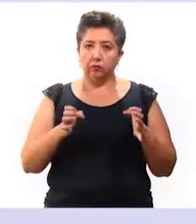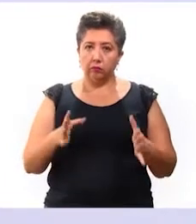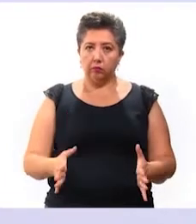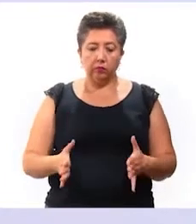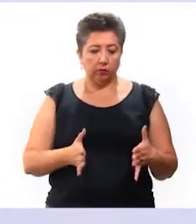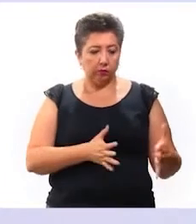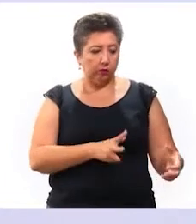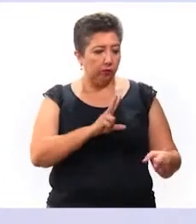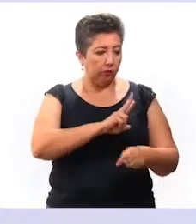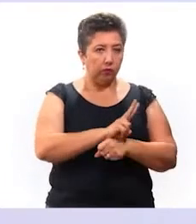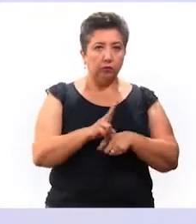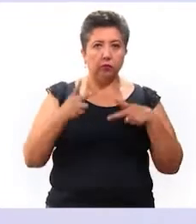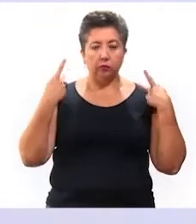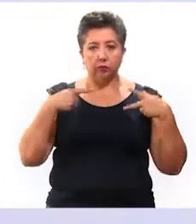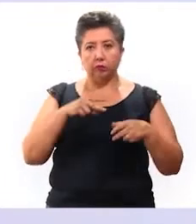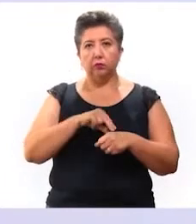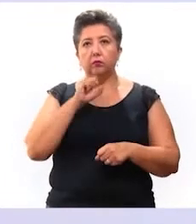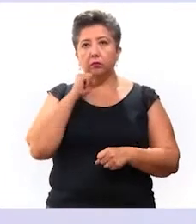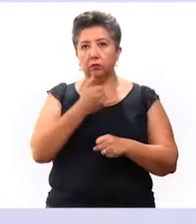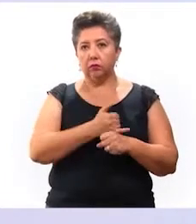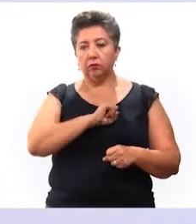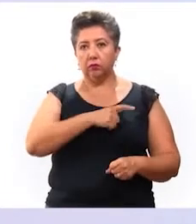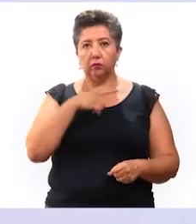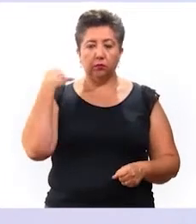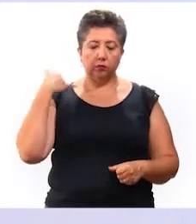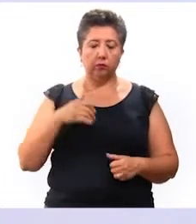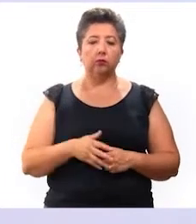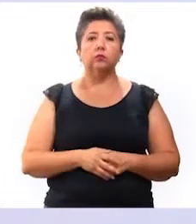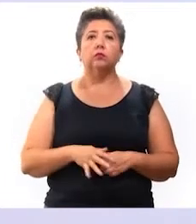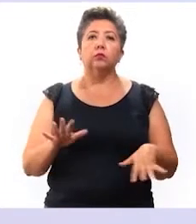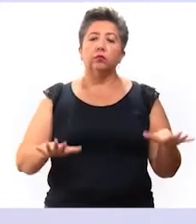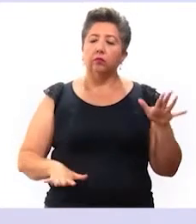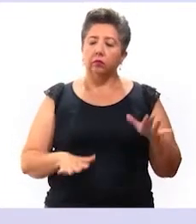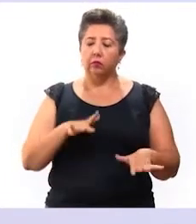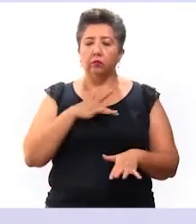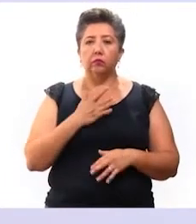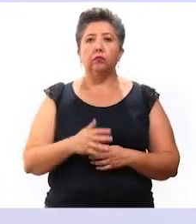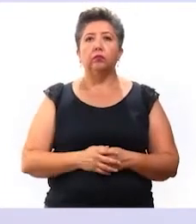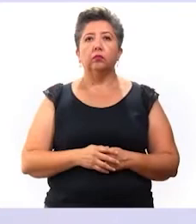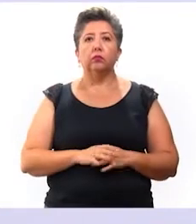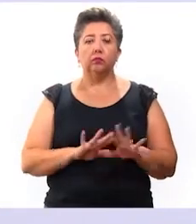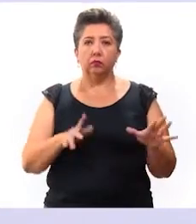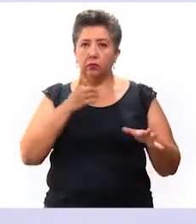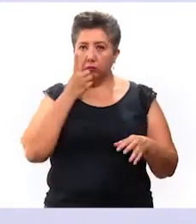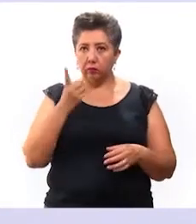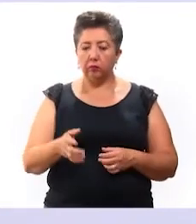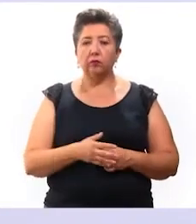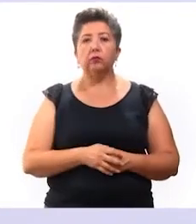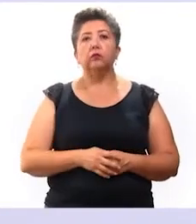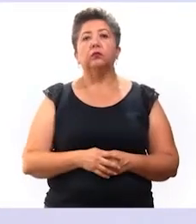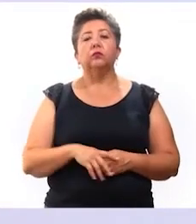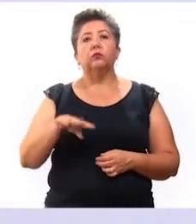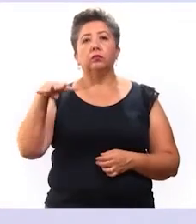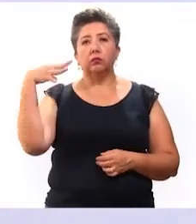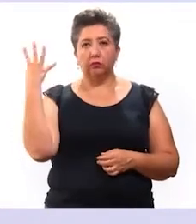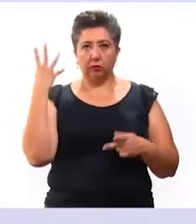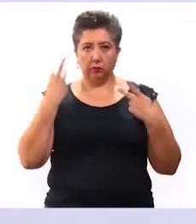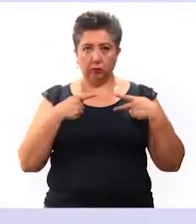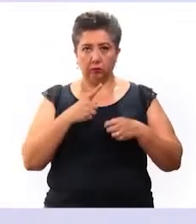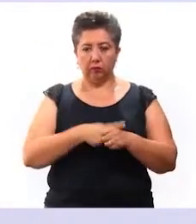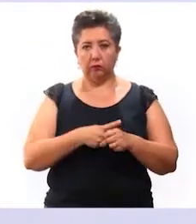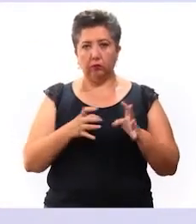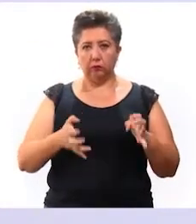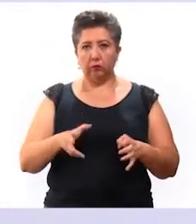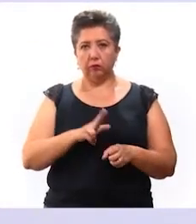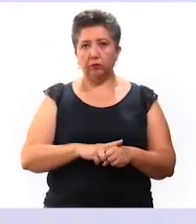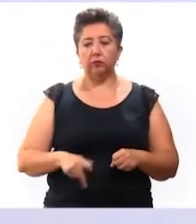estables, aislados, monitoreados por personal médico de los servicios de salud de Yucatán. Presentan síntomas leves. Como ya se mencionó, 14 de los casos